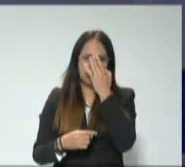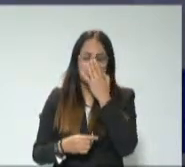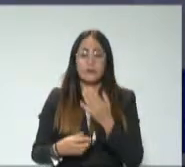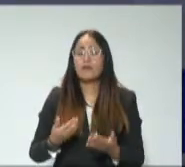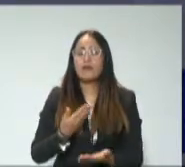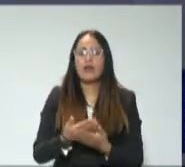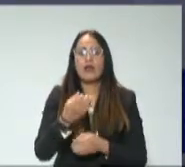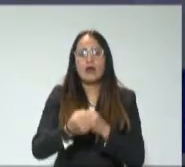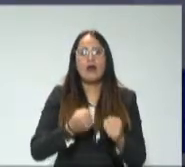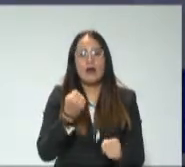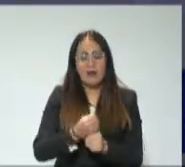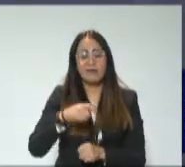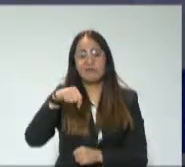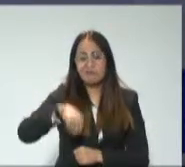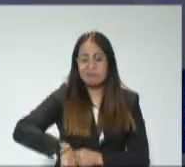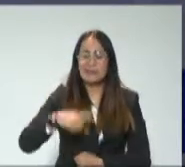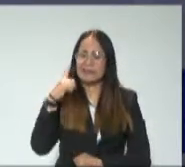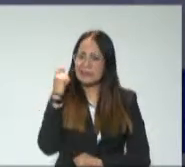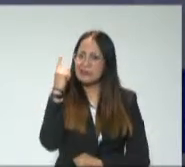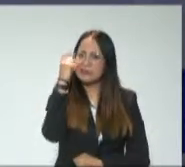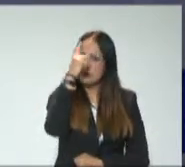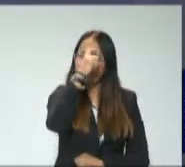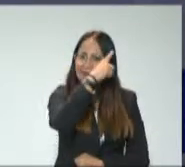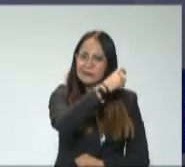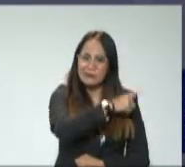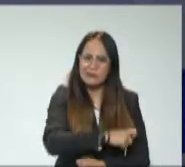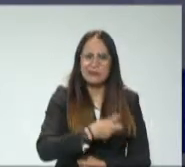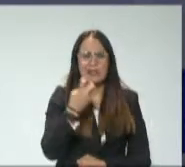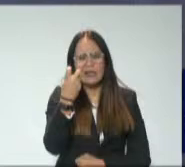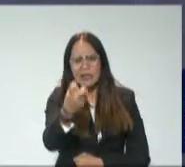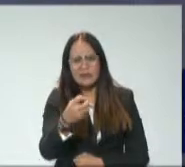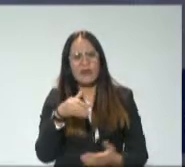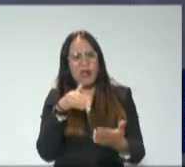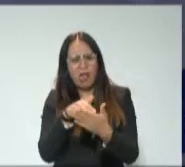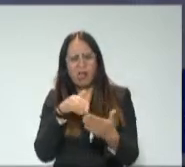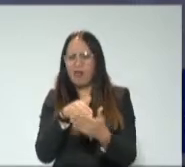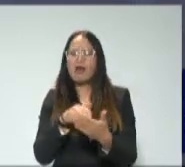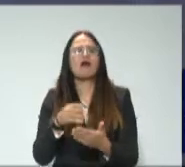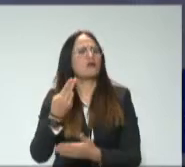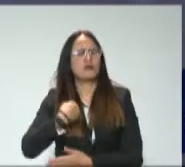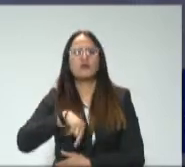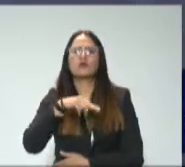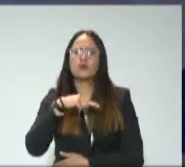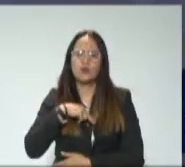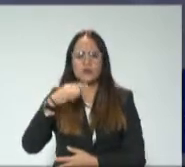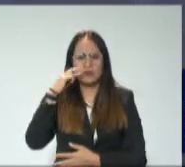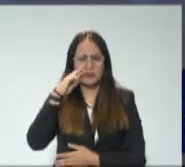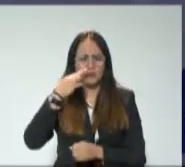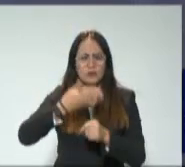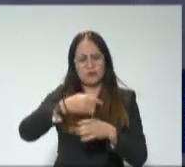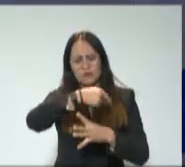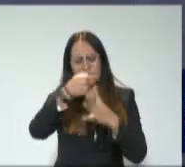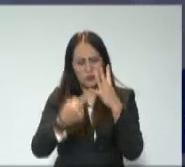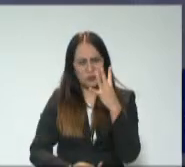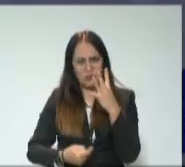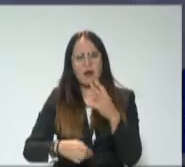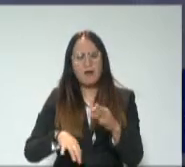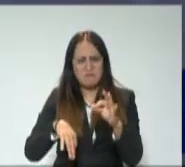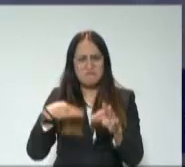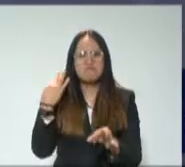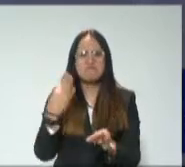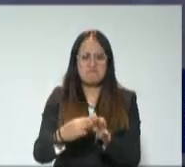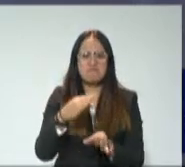este año atípico no ha sido impedimento para cumplir con las atribuciones que nos confieren las leyes que